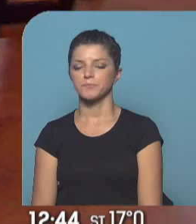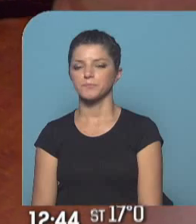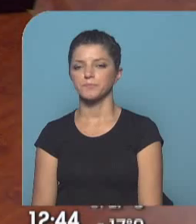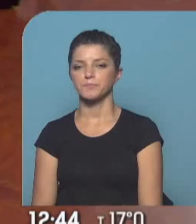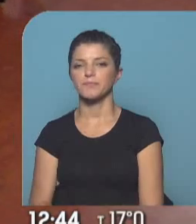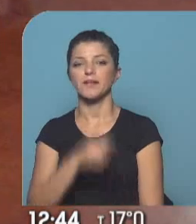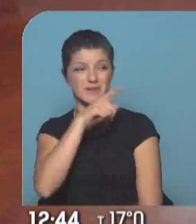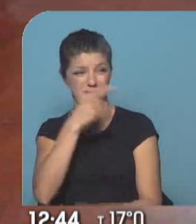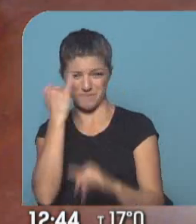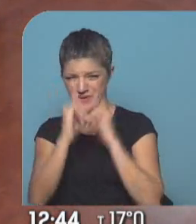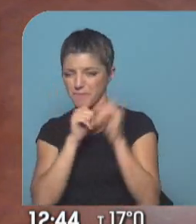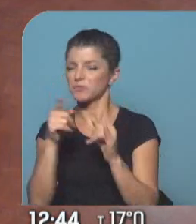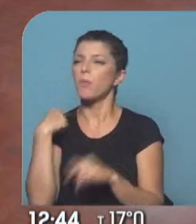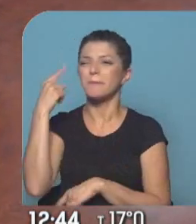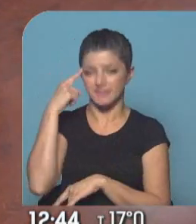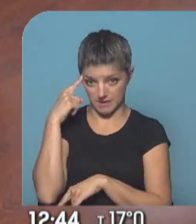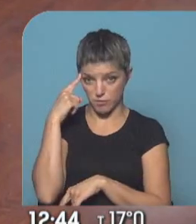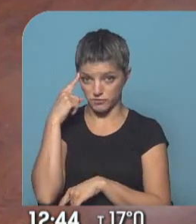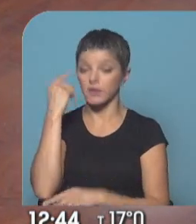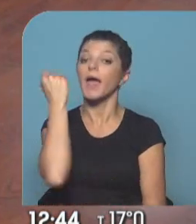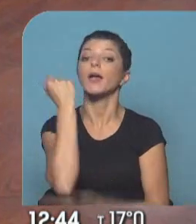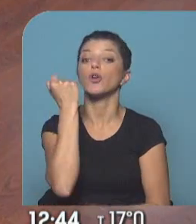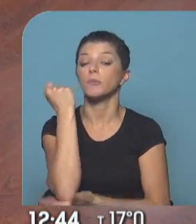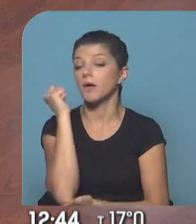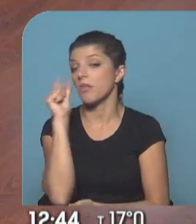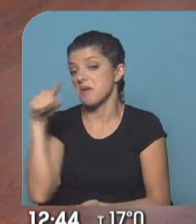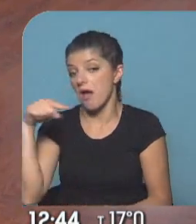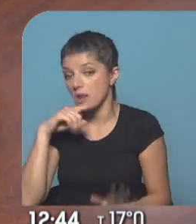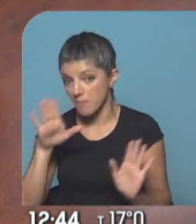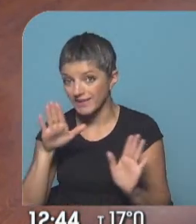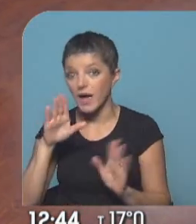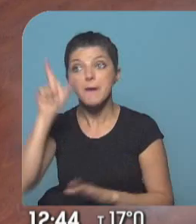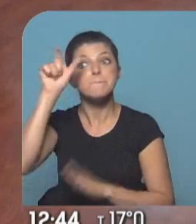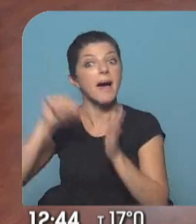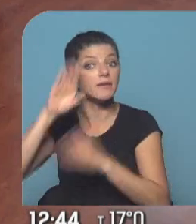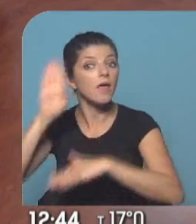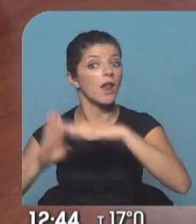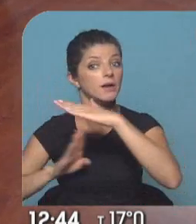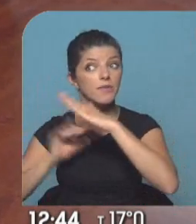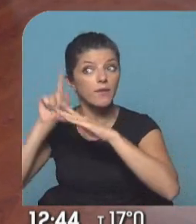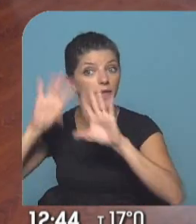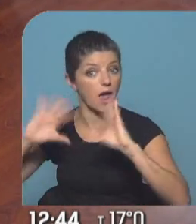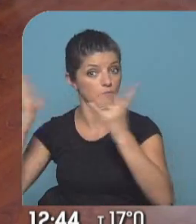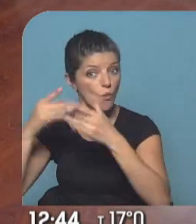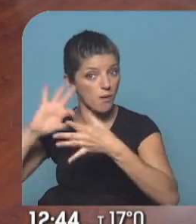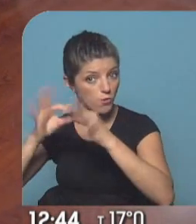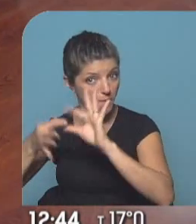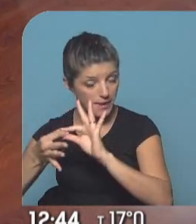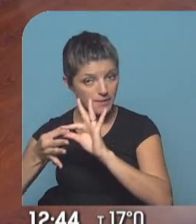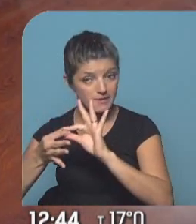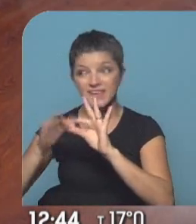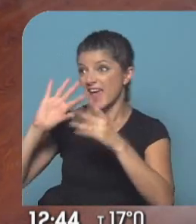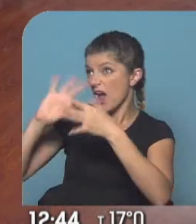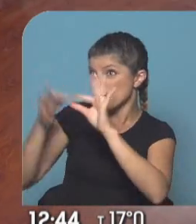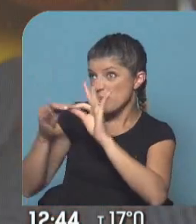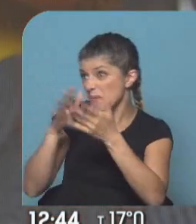uno mira los resultados económicos de Alemania como líder de Europa, los resultados para Europa no son nada buenos, sin embargo para Alemania